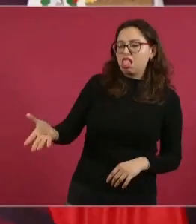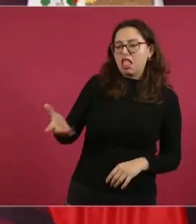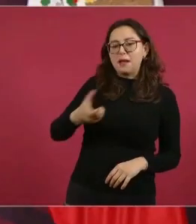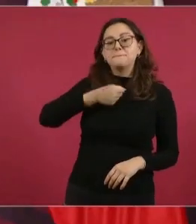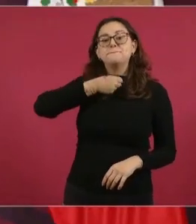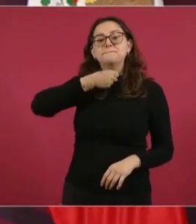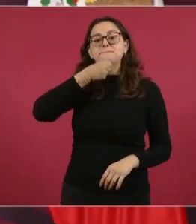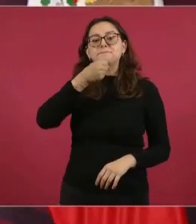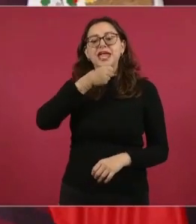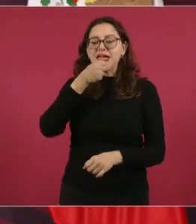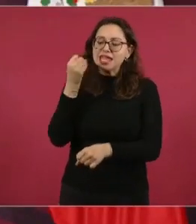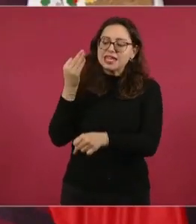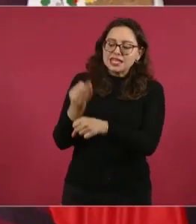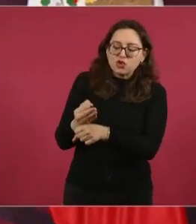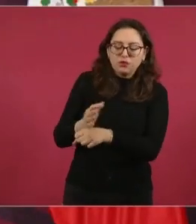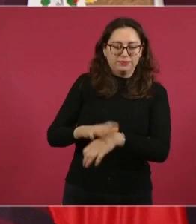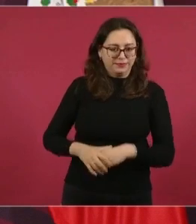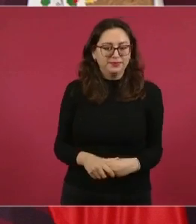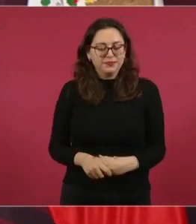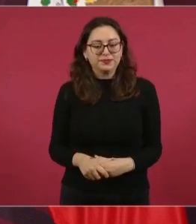don Adolfo Ruiz Cortines